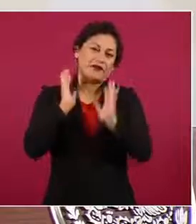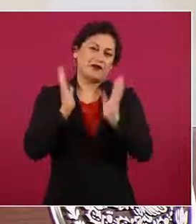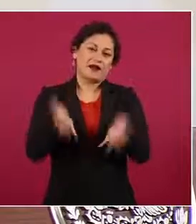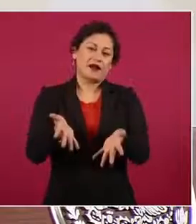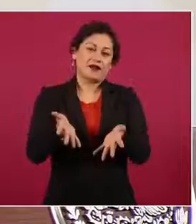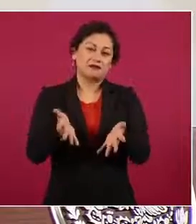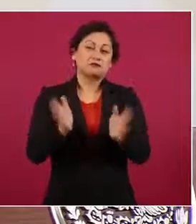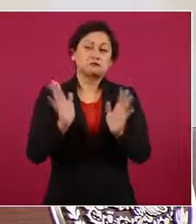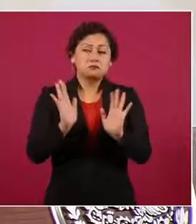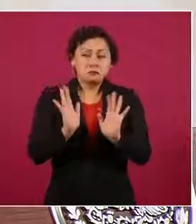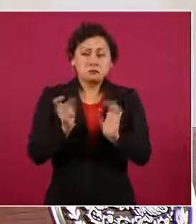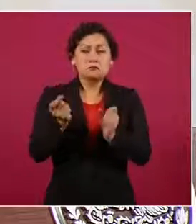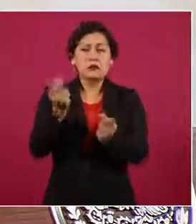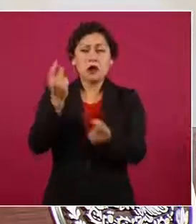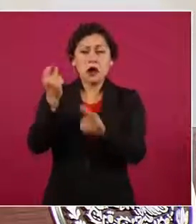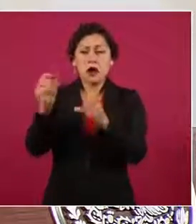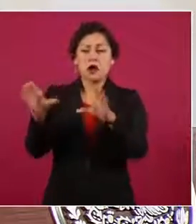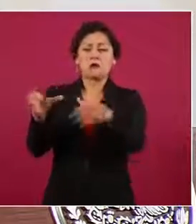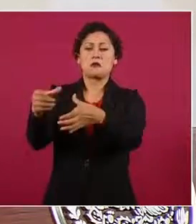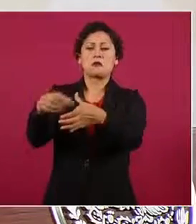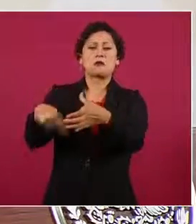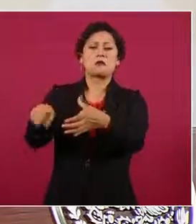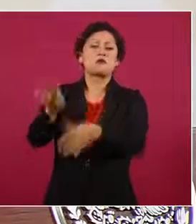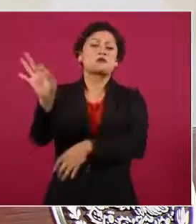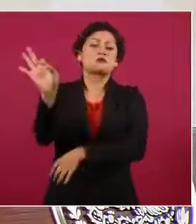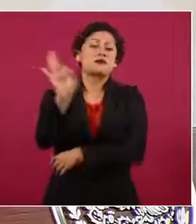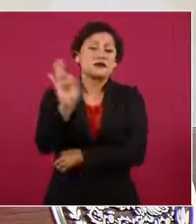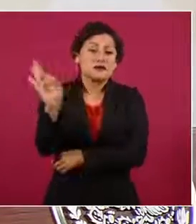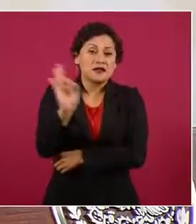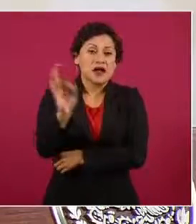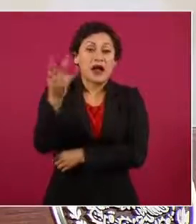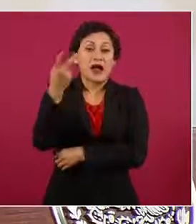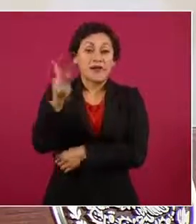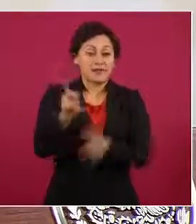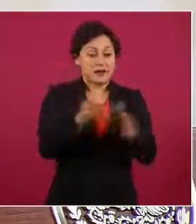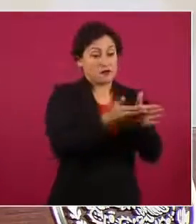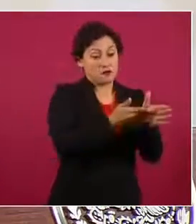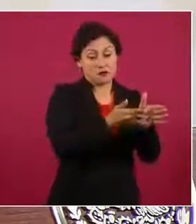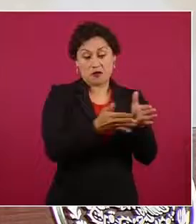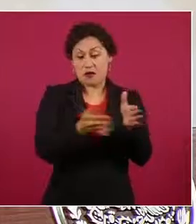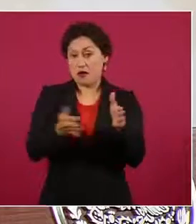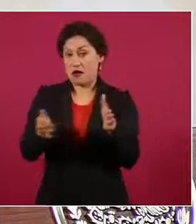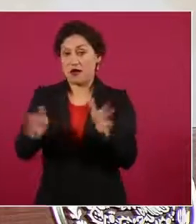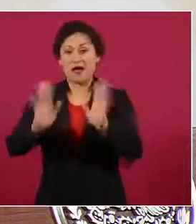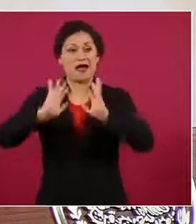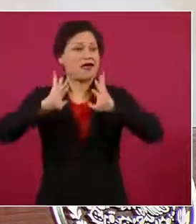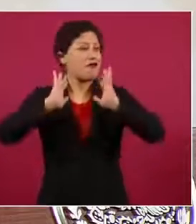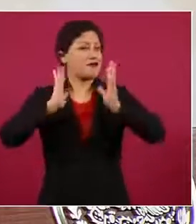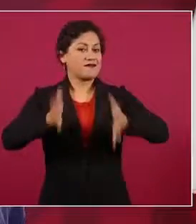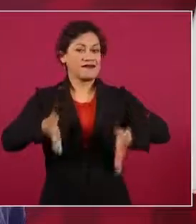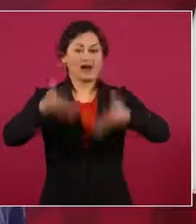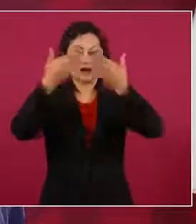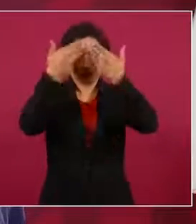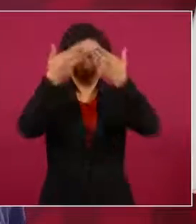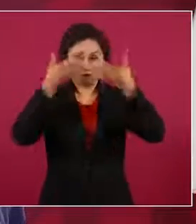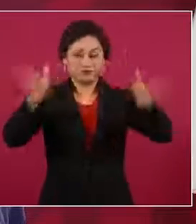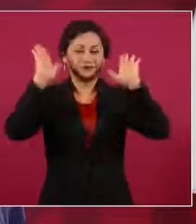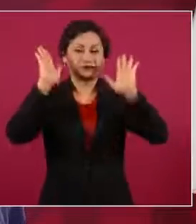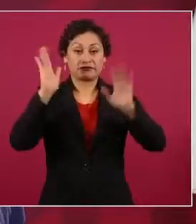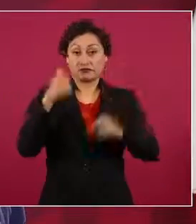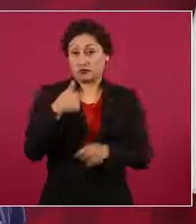mínimo, se ha avanzado mucho. Yo creo que es de las cosas en las que hemos avanzado más,